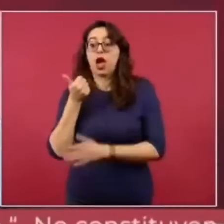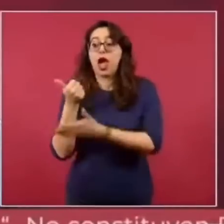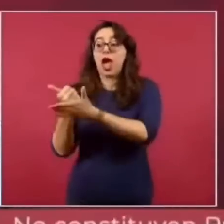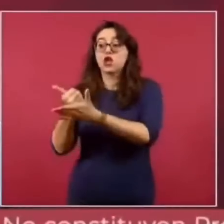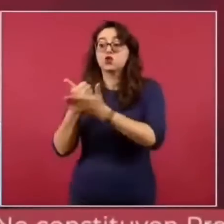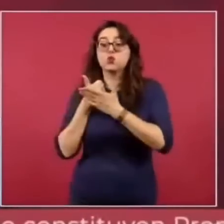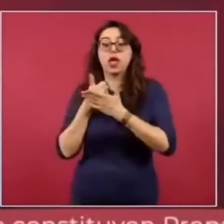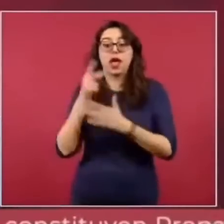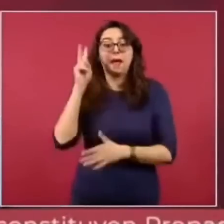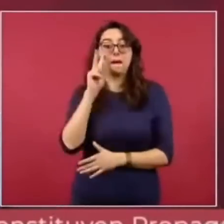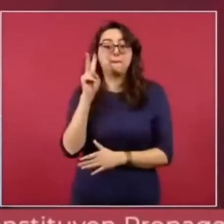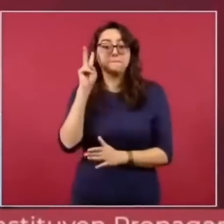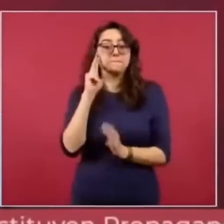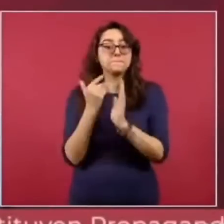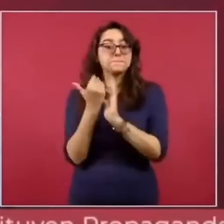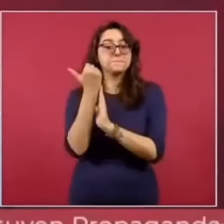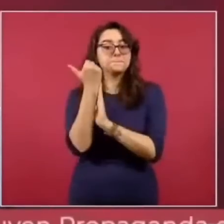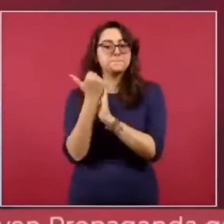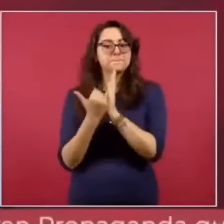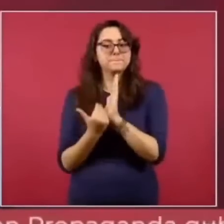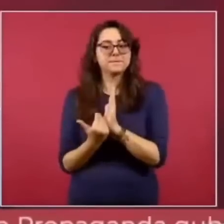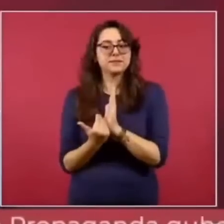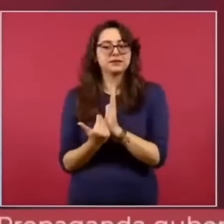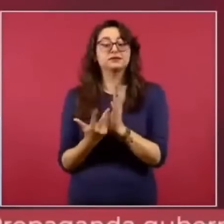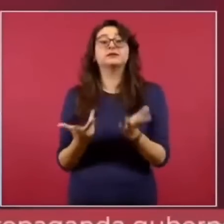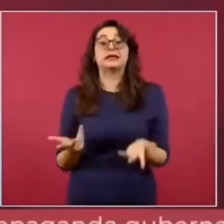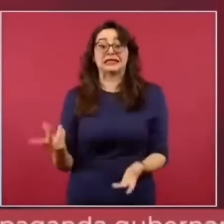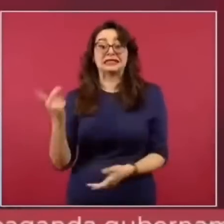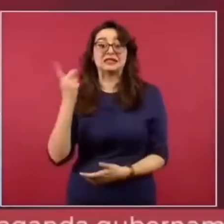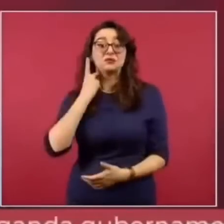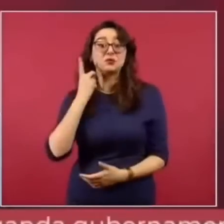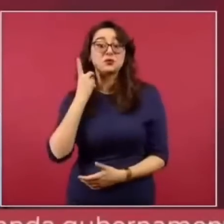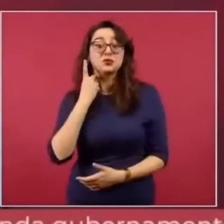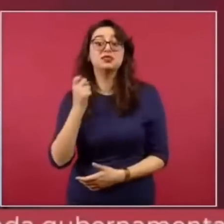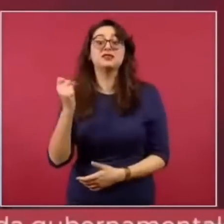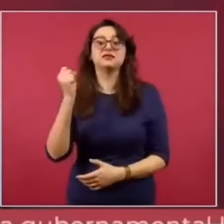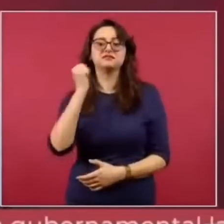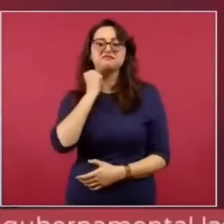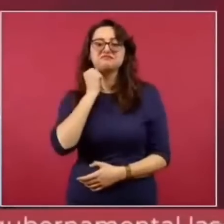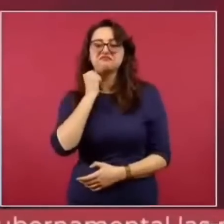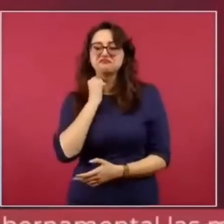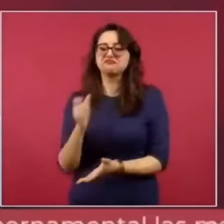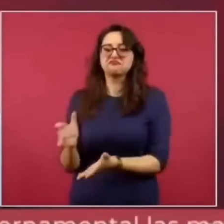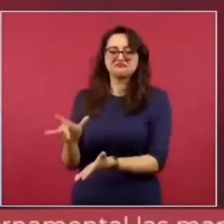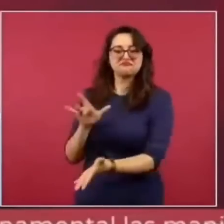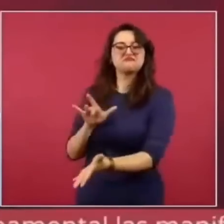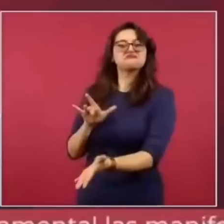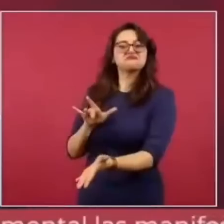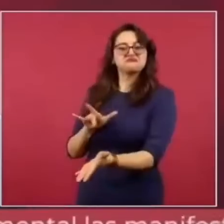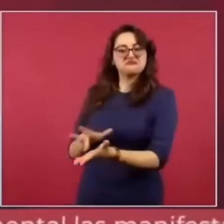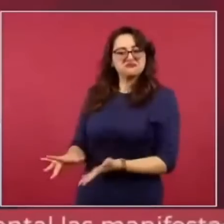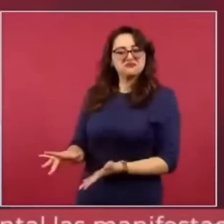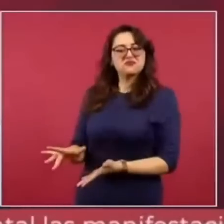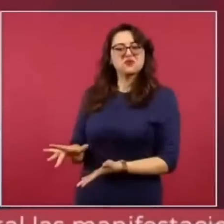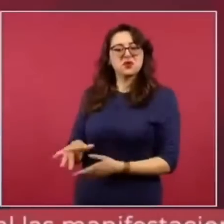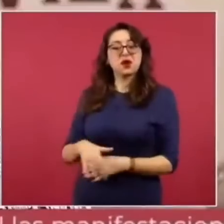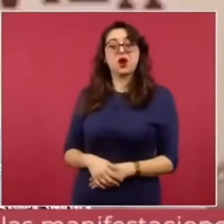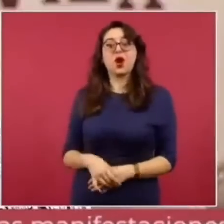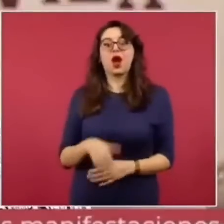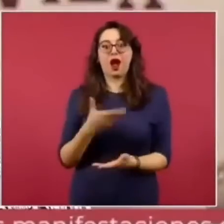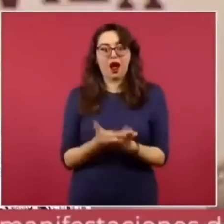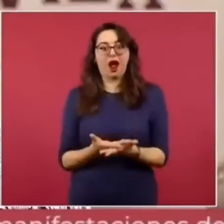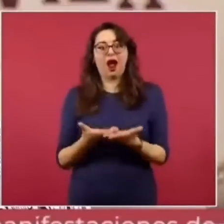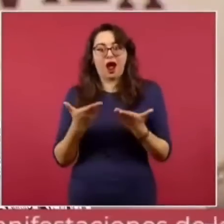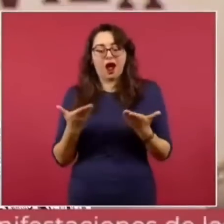que pretenden impulsar leyes para regular los vapeadores. Hoy en el Congreso hay 20